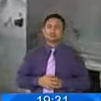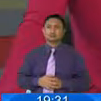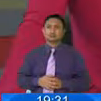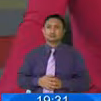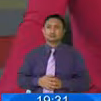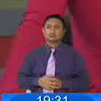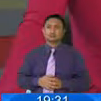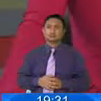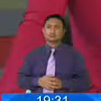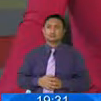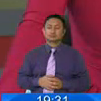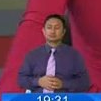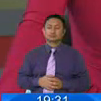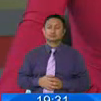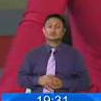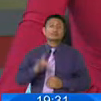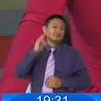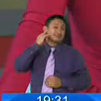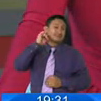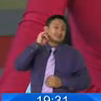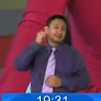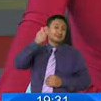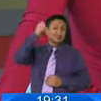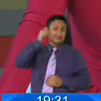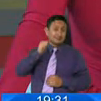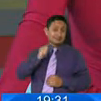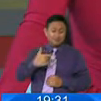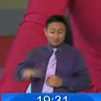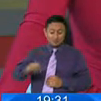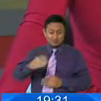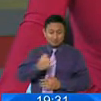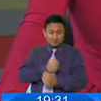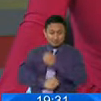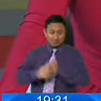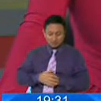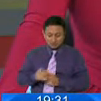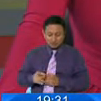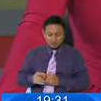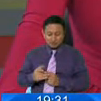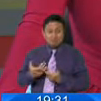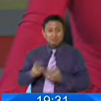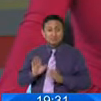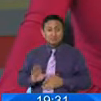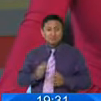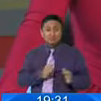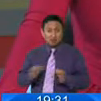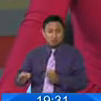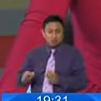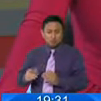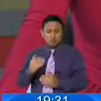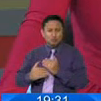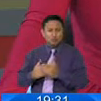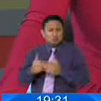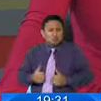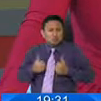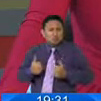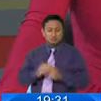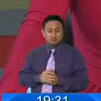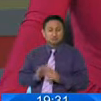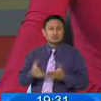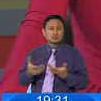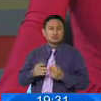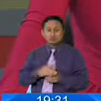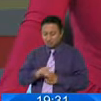Camacho. La recién nacida abandonada en una quebrada responde positivamente al tratamiento médico. La pequeña fue encontrada entre